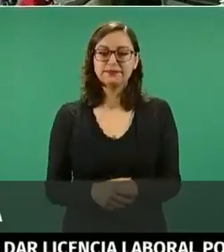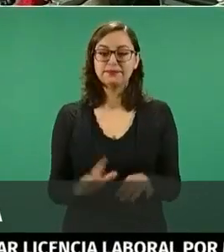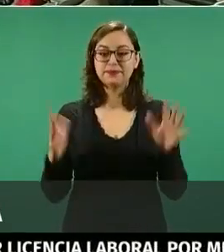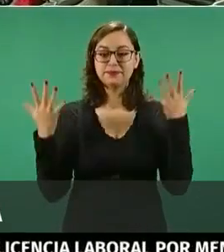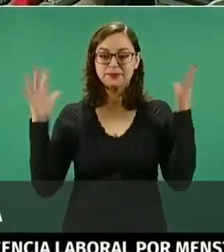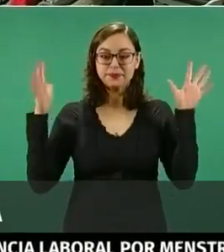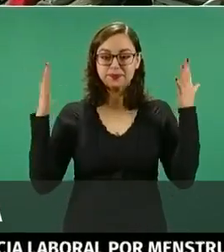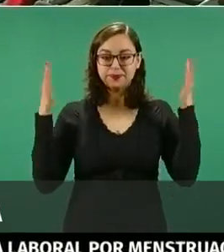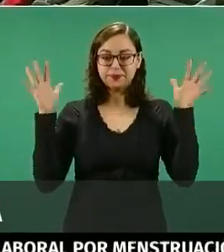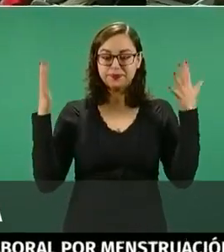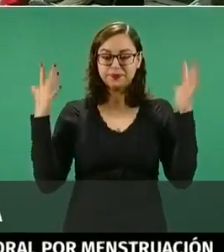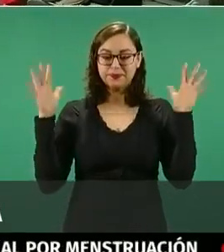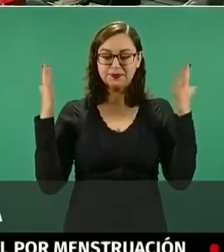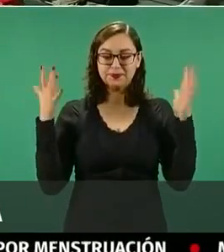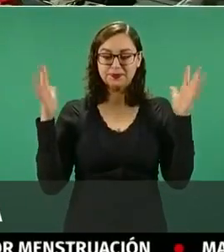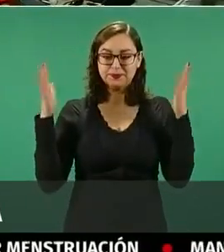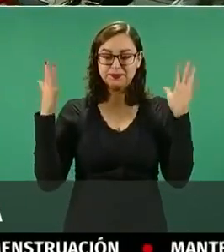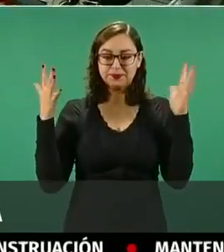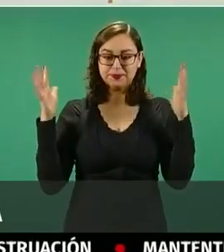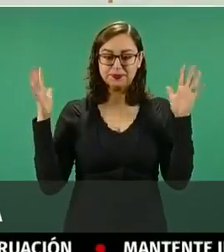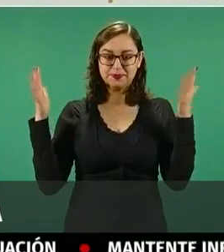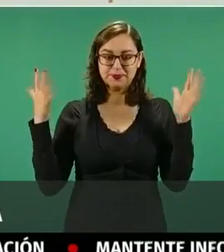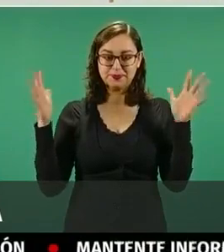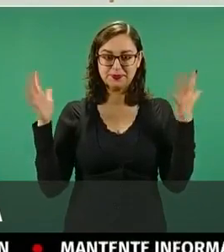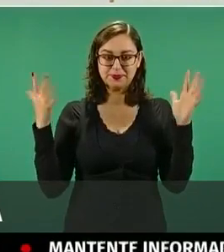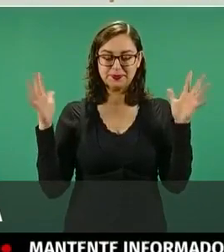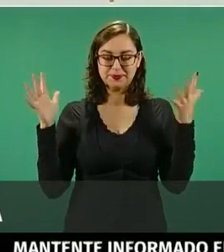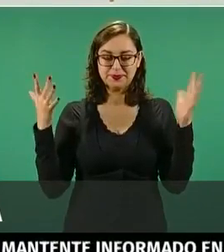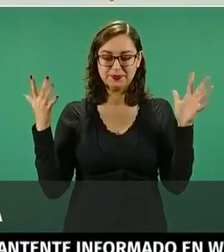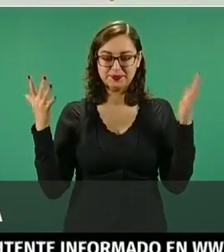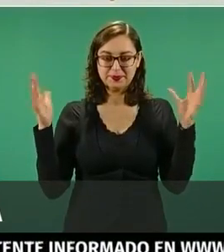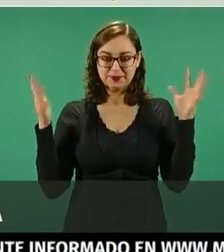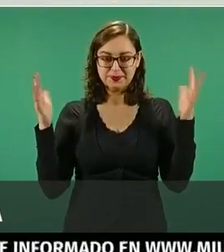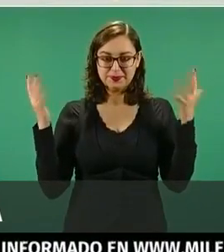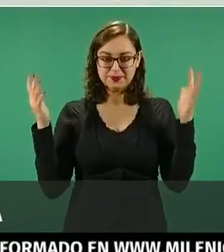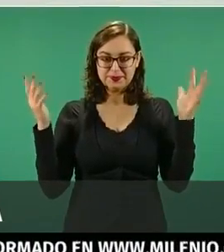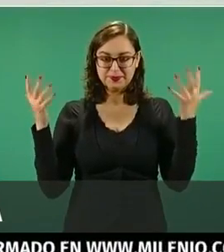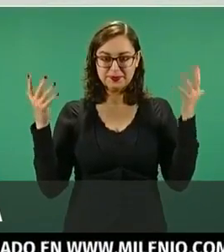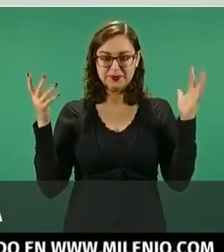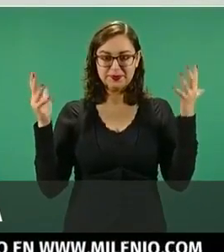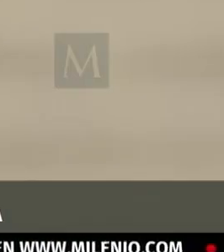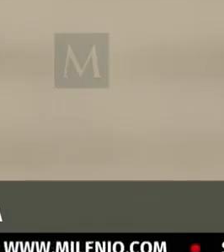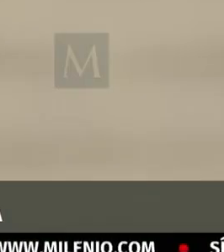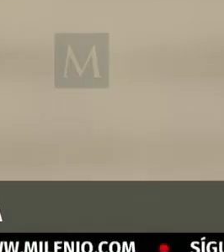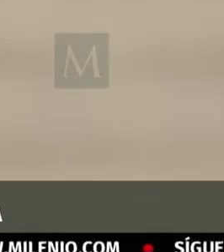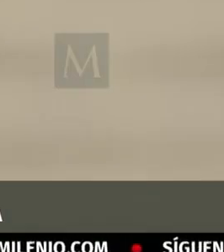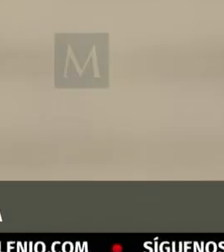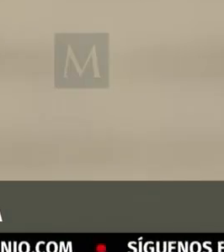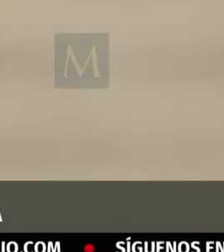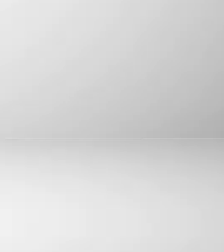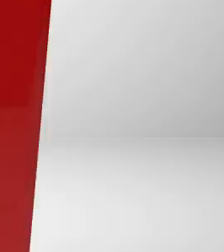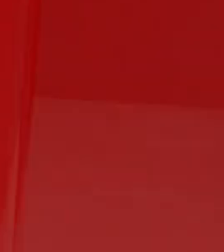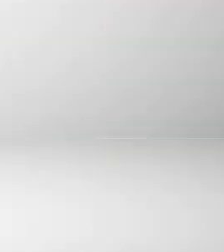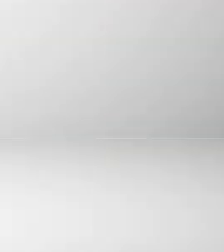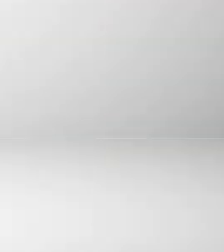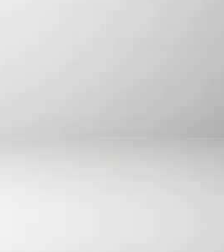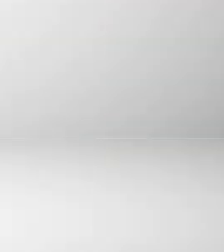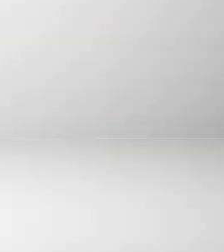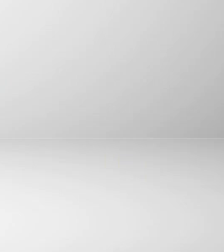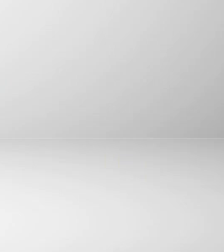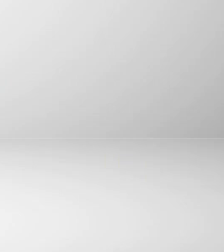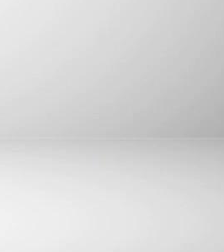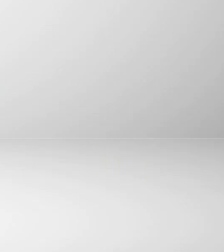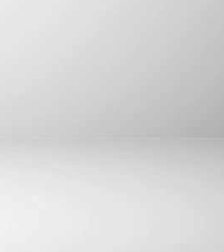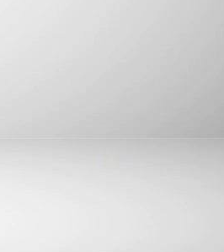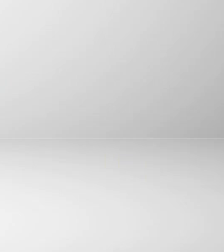motivos por los que supuestamente ellos no se han presentado. Exactamente. Muchas gracias por este reporte, Rubén Mosso. Muy buenos días. Muy buenos días.